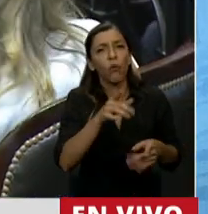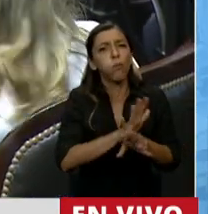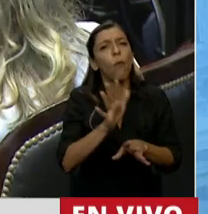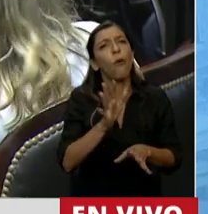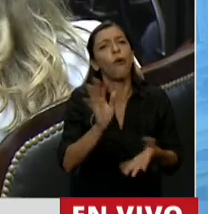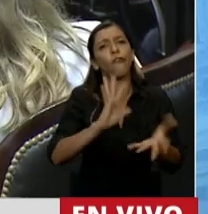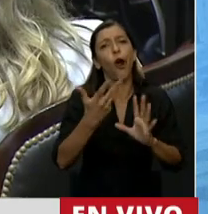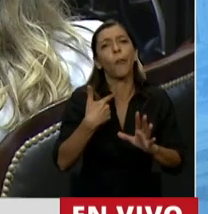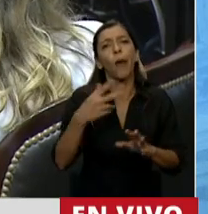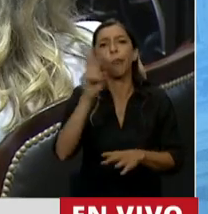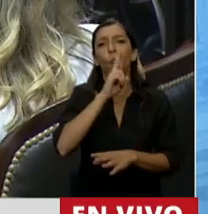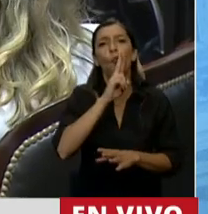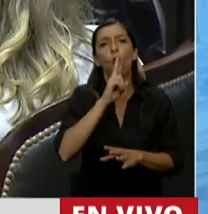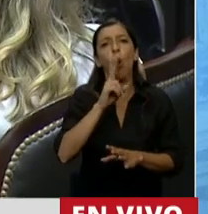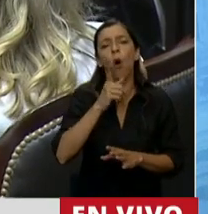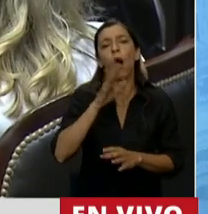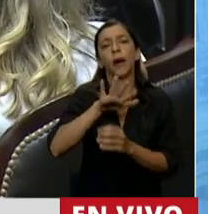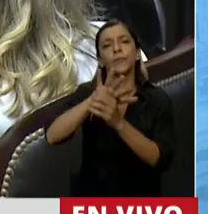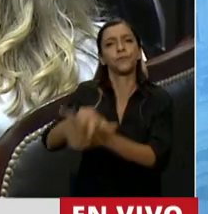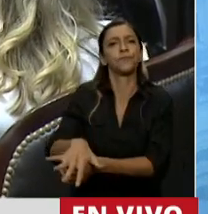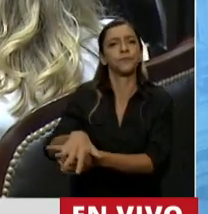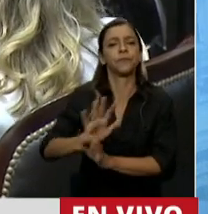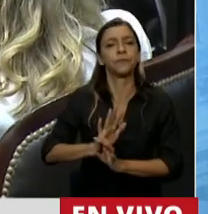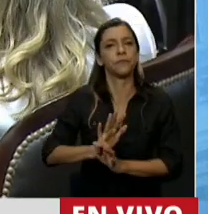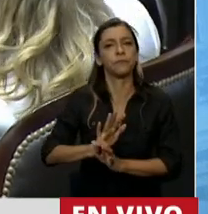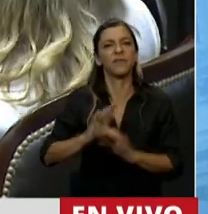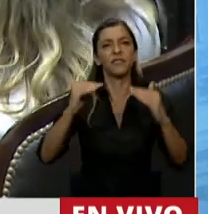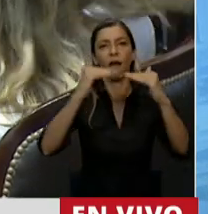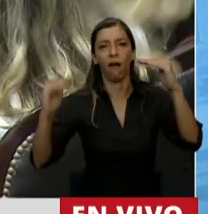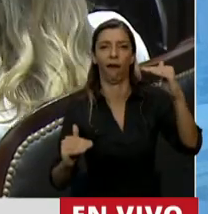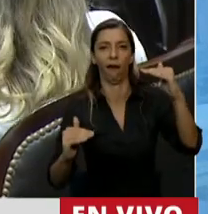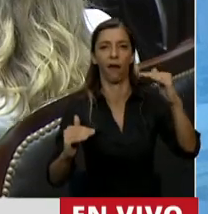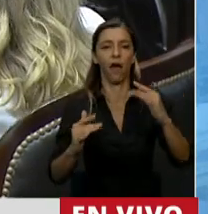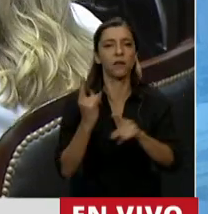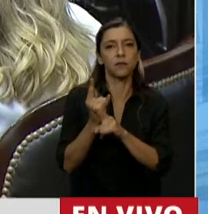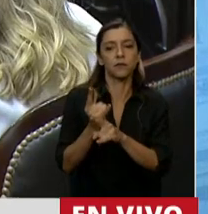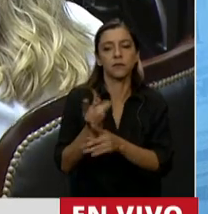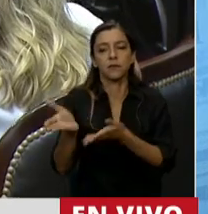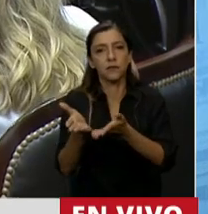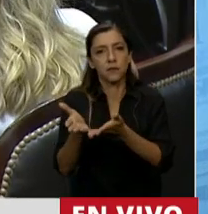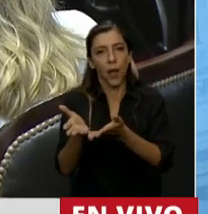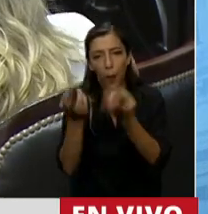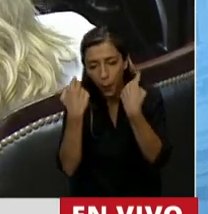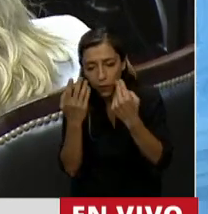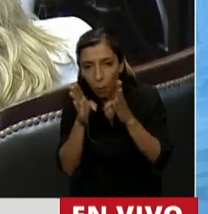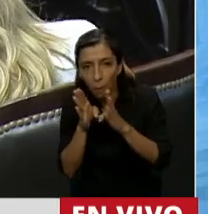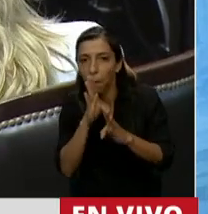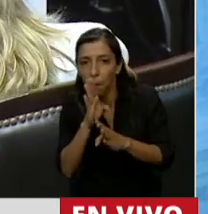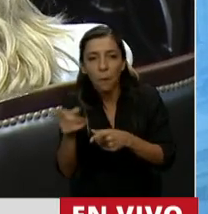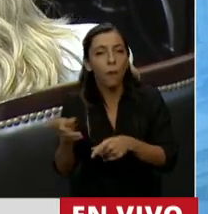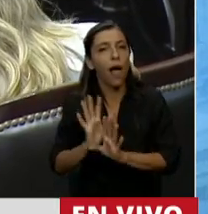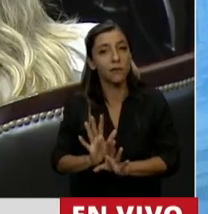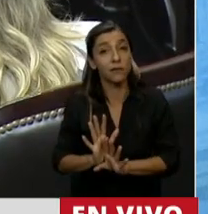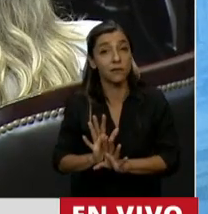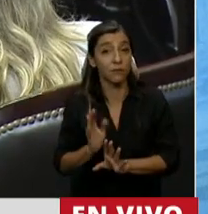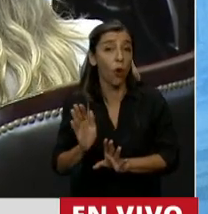lugar secundario, en un lugar inferior, en un lugar que es nada más que de servicio. Porque inclusive con la sacralización